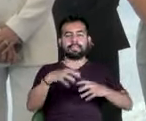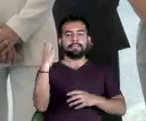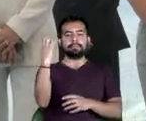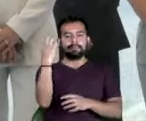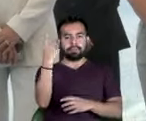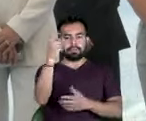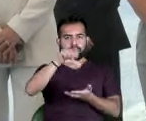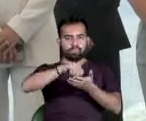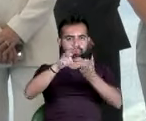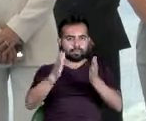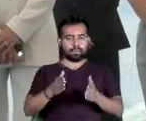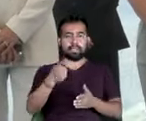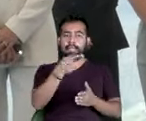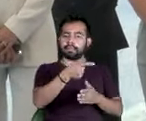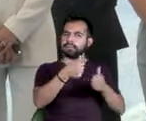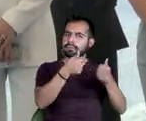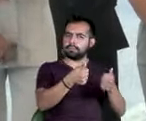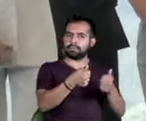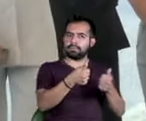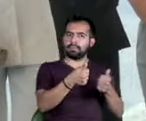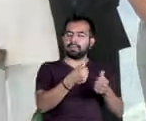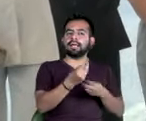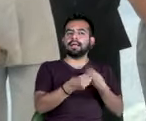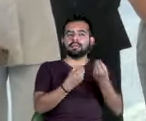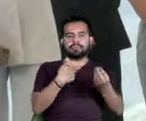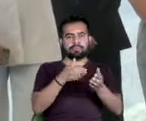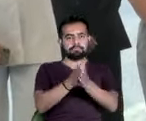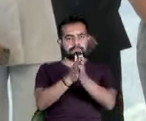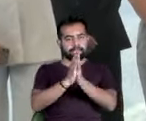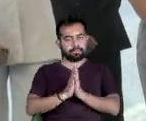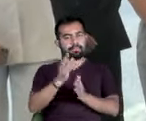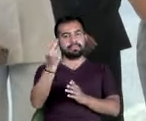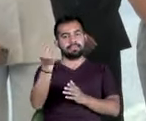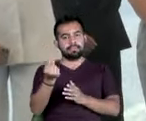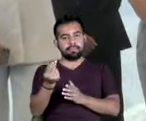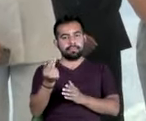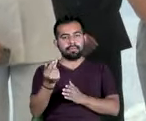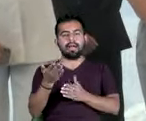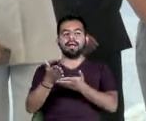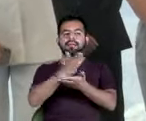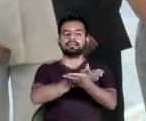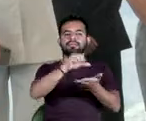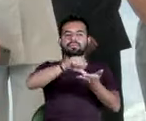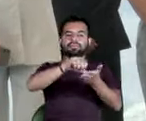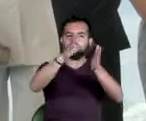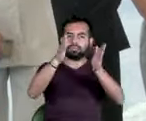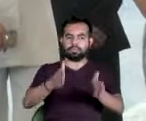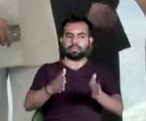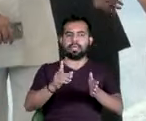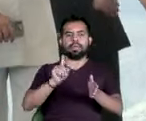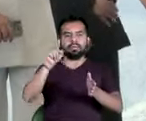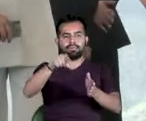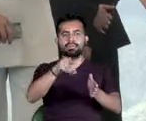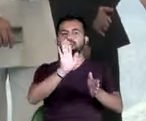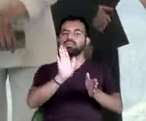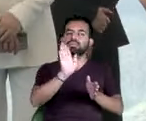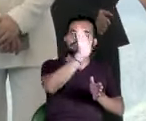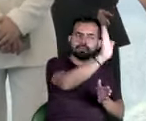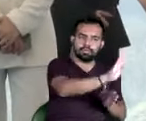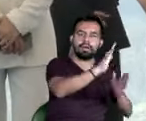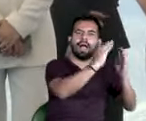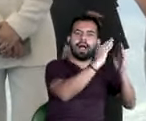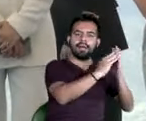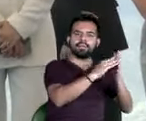ciudadano. Si es que esto es así, he pedido el video para ubicar al ciudadano e ir a la casa del ciudadano con la